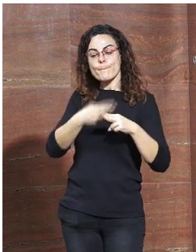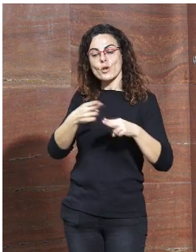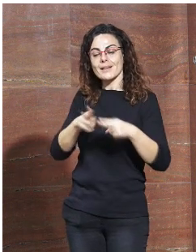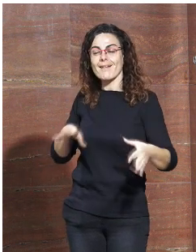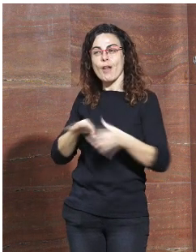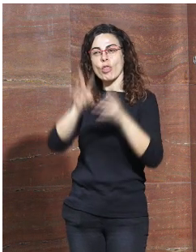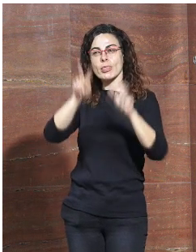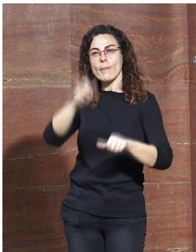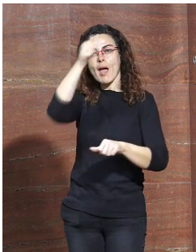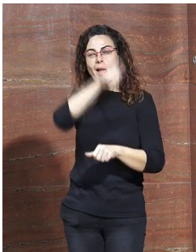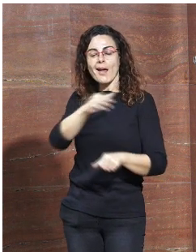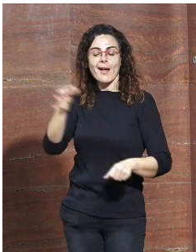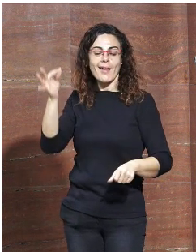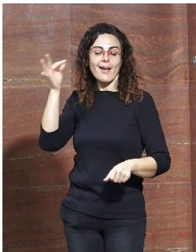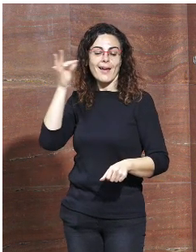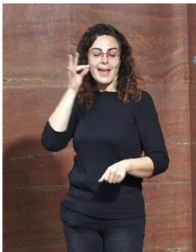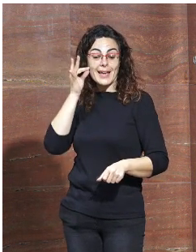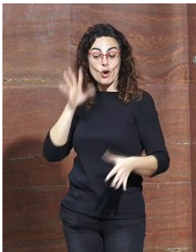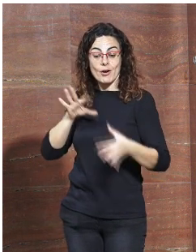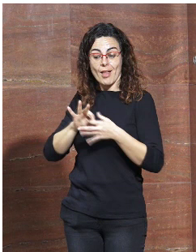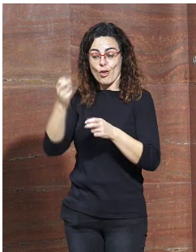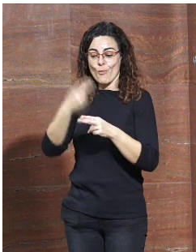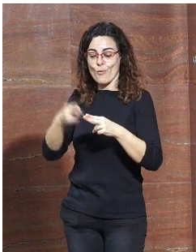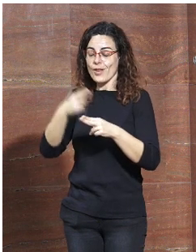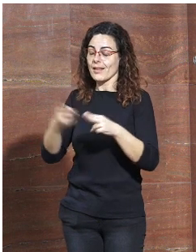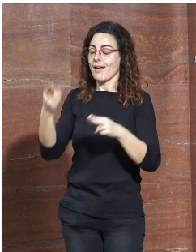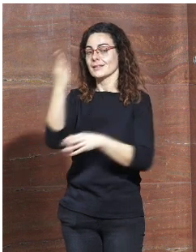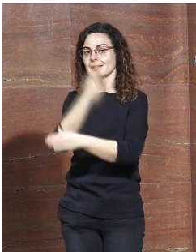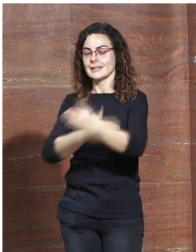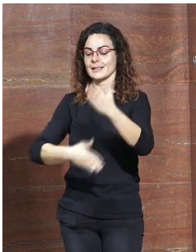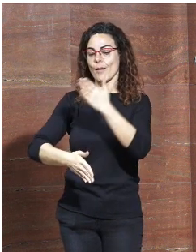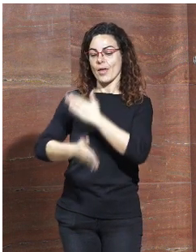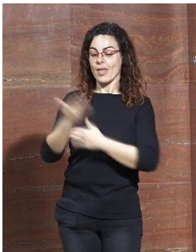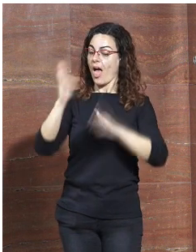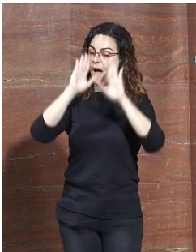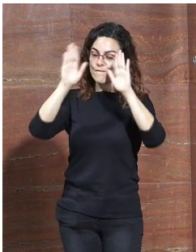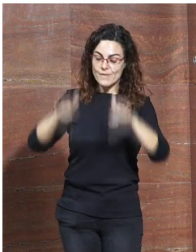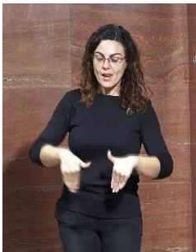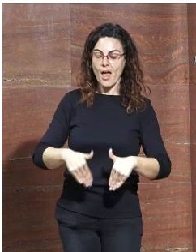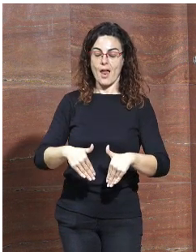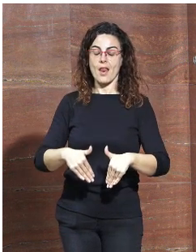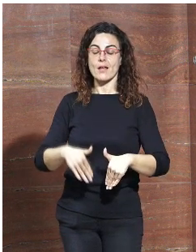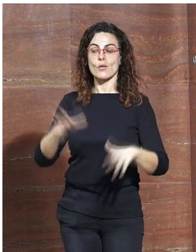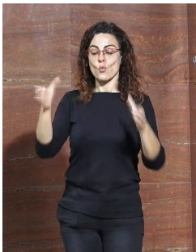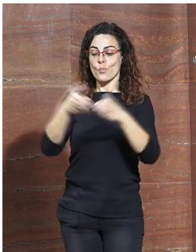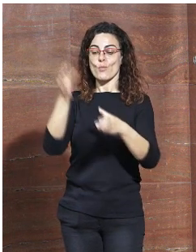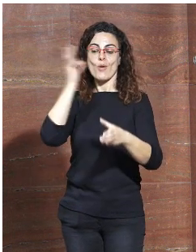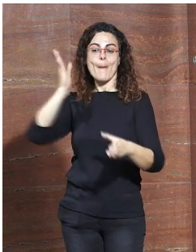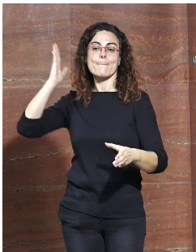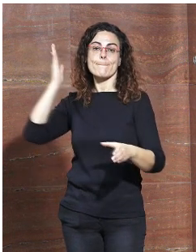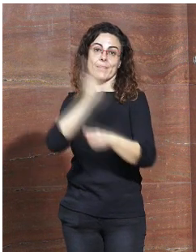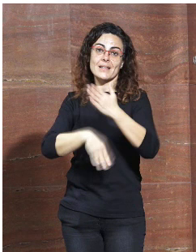género en las políticas de discapacidad, como digo, va a castigar severamente a las mujeres